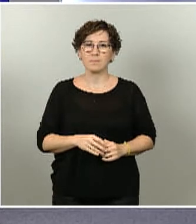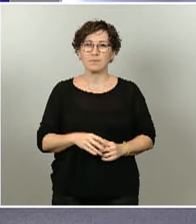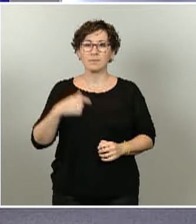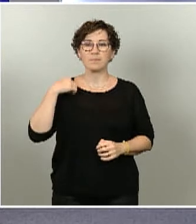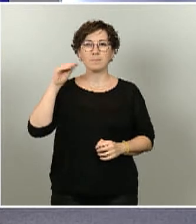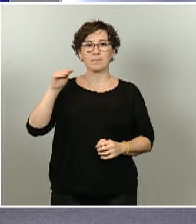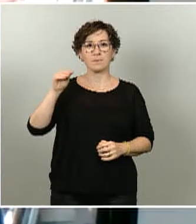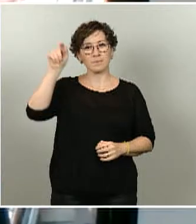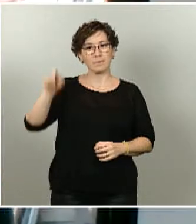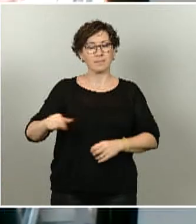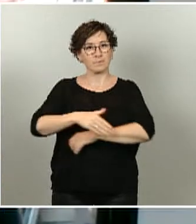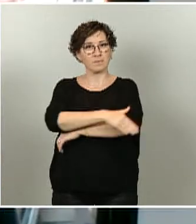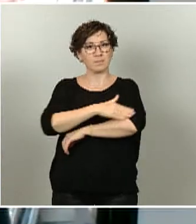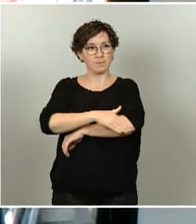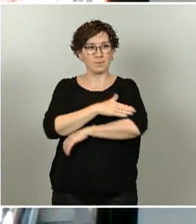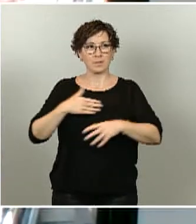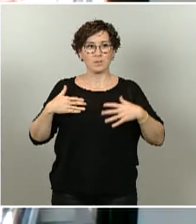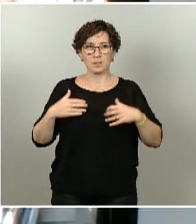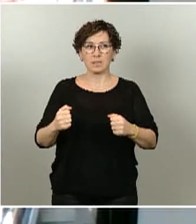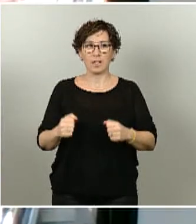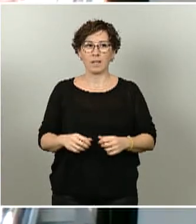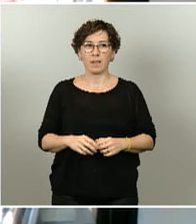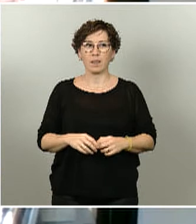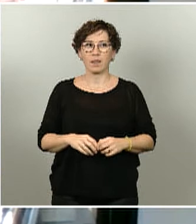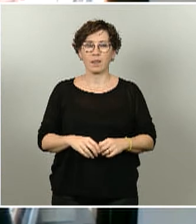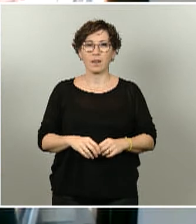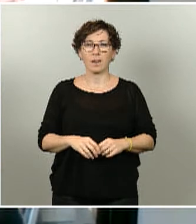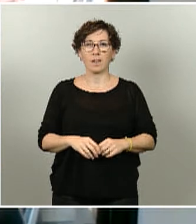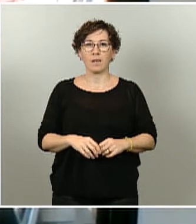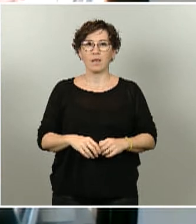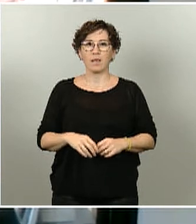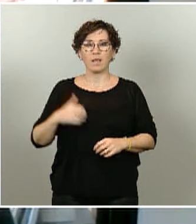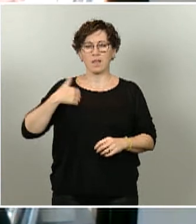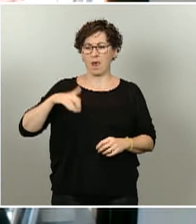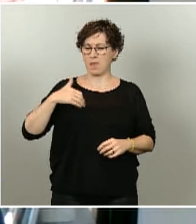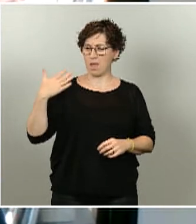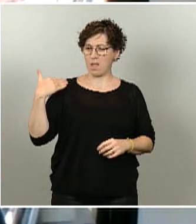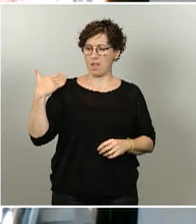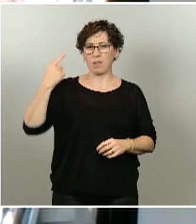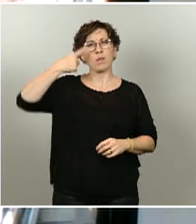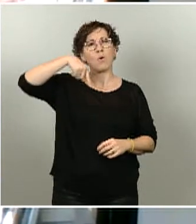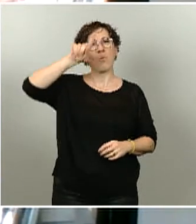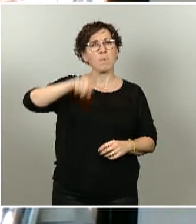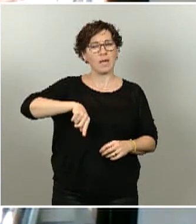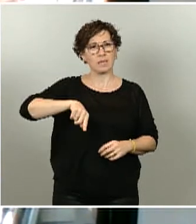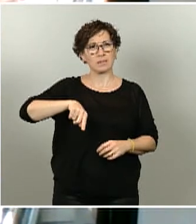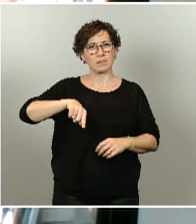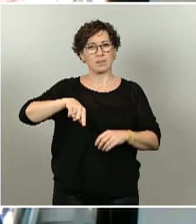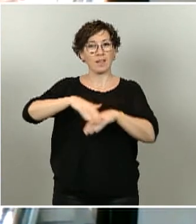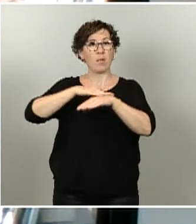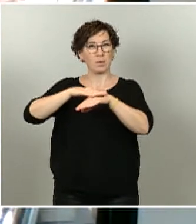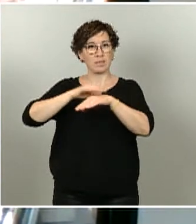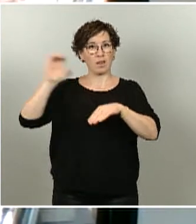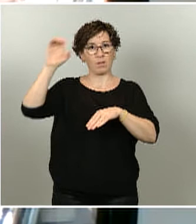señor Salvador Illa, puesto que ya hace más de un mes que las administraciones autonómicas empezaron a facilitar a su ministerio los datos